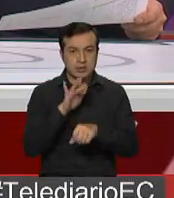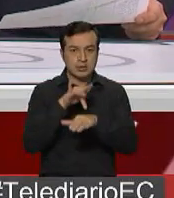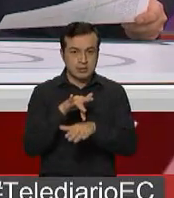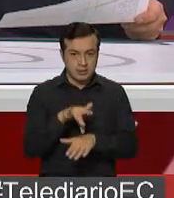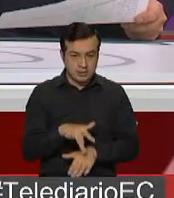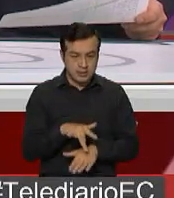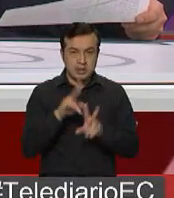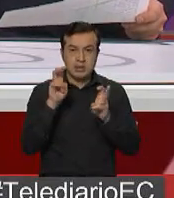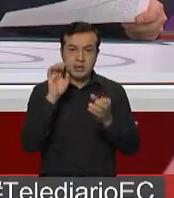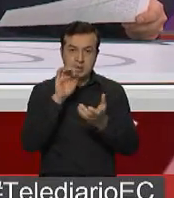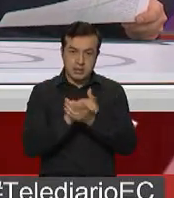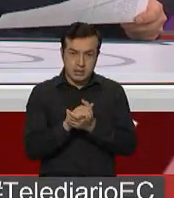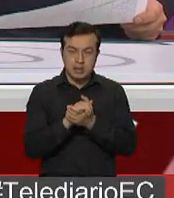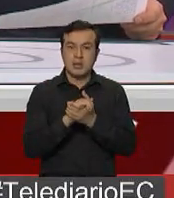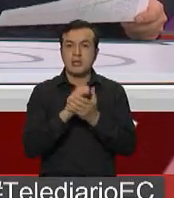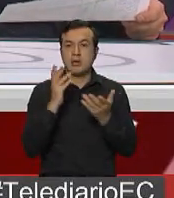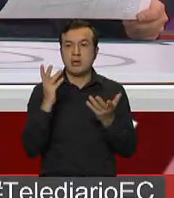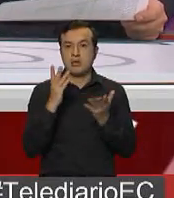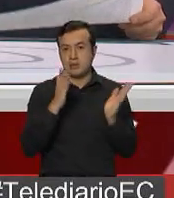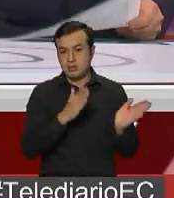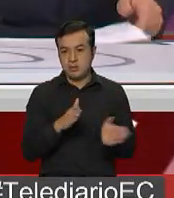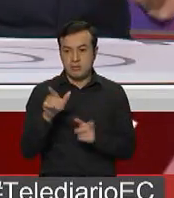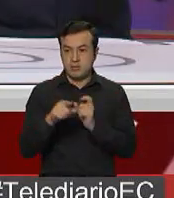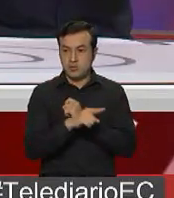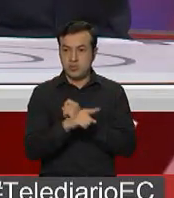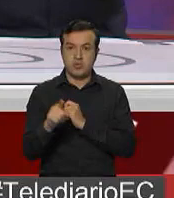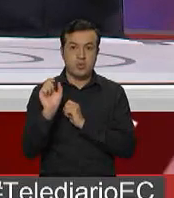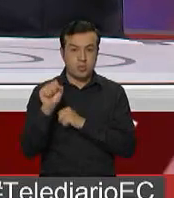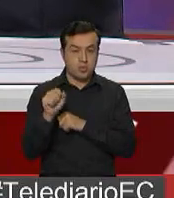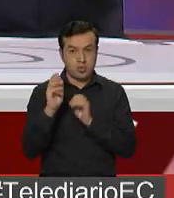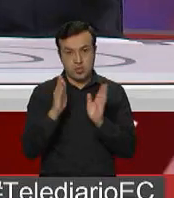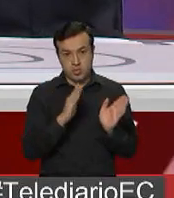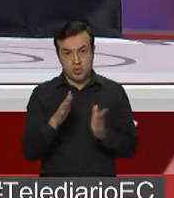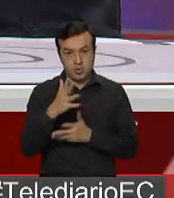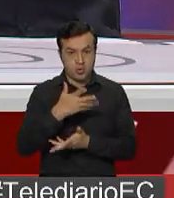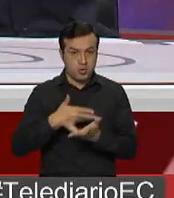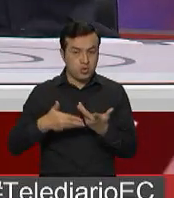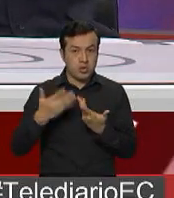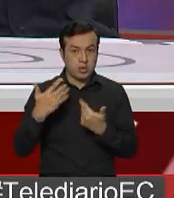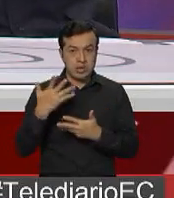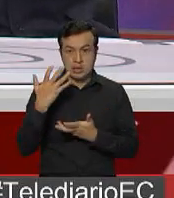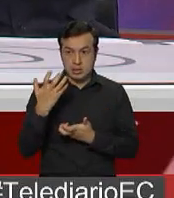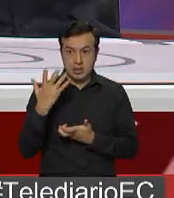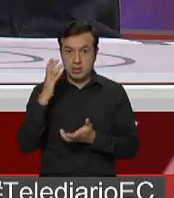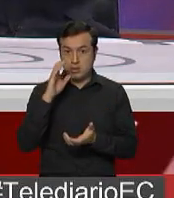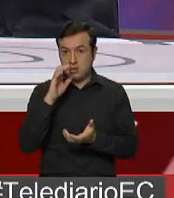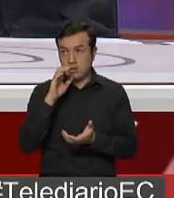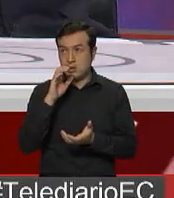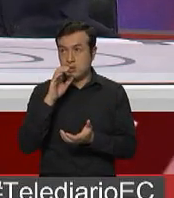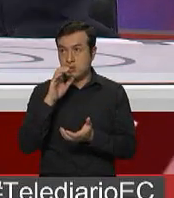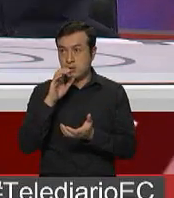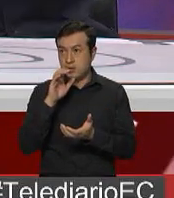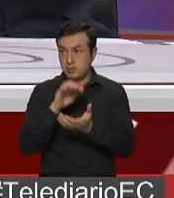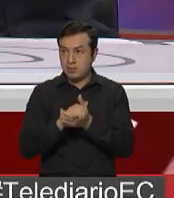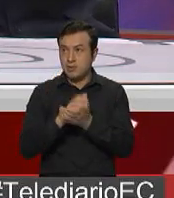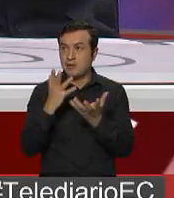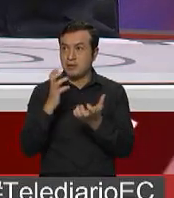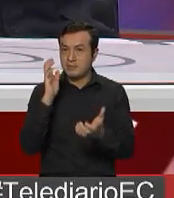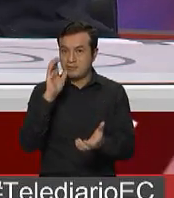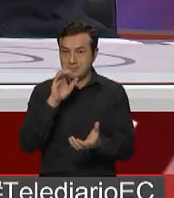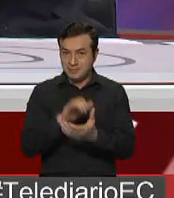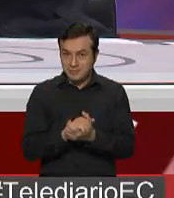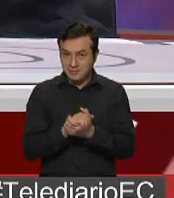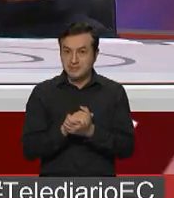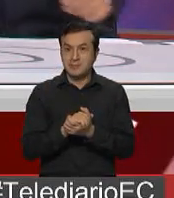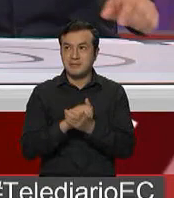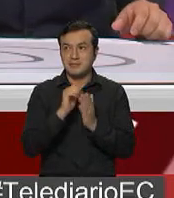corresponden a matrimonios y pasaportes para que la ciudadanía también pueda organizarse y, si desea casar o casarse,